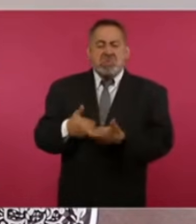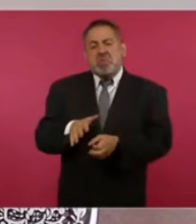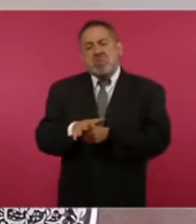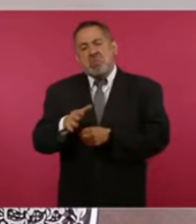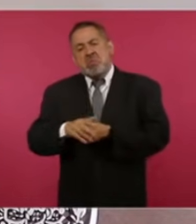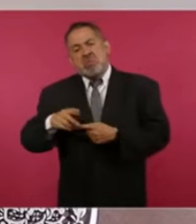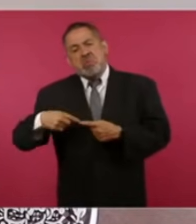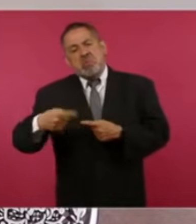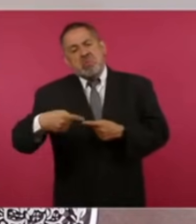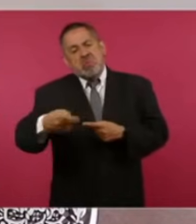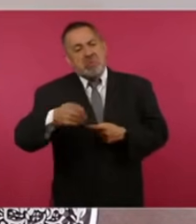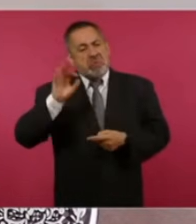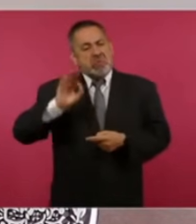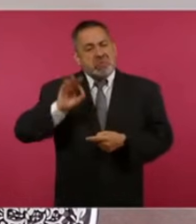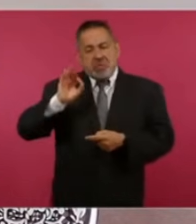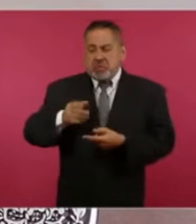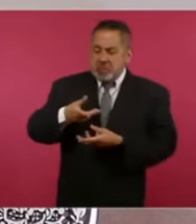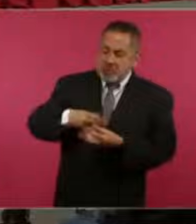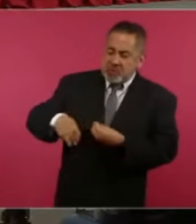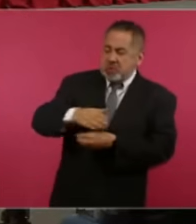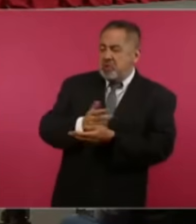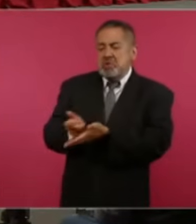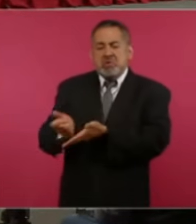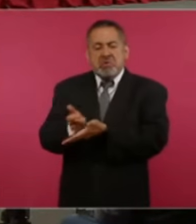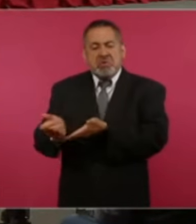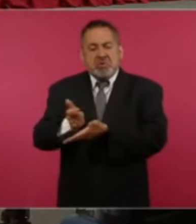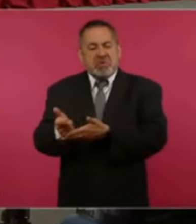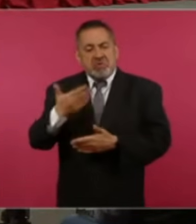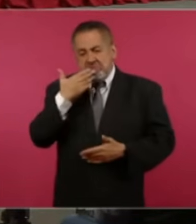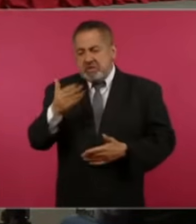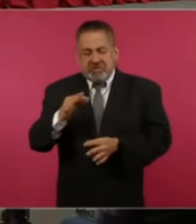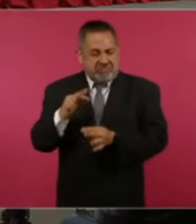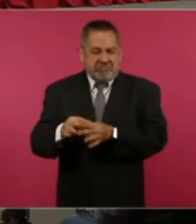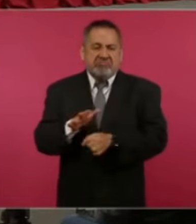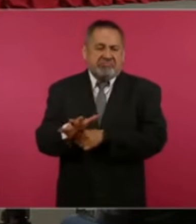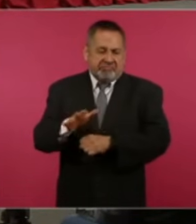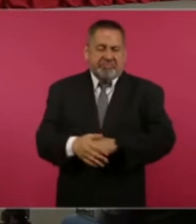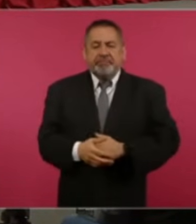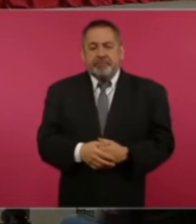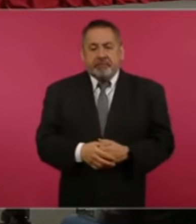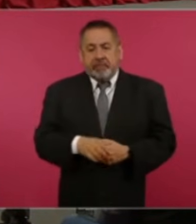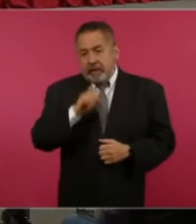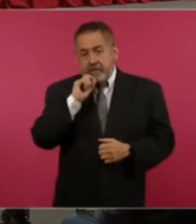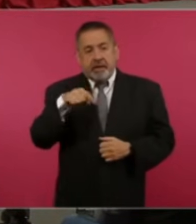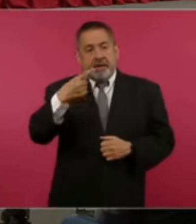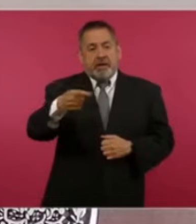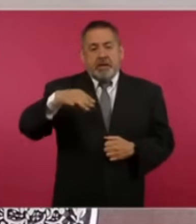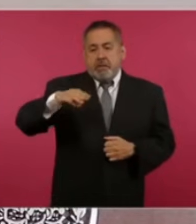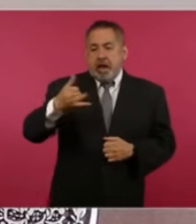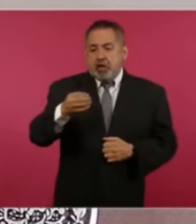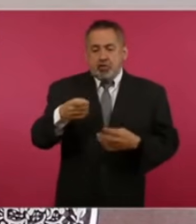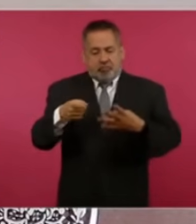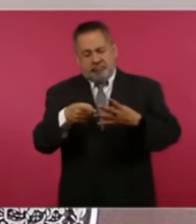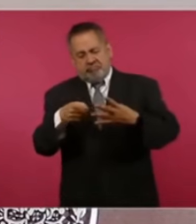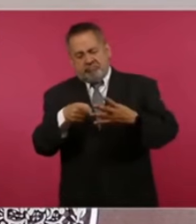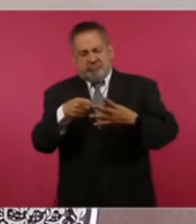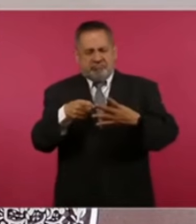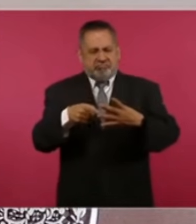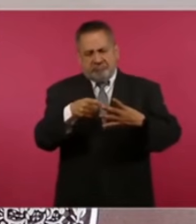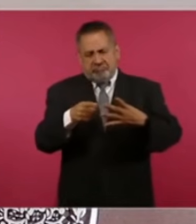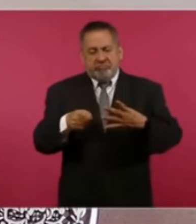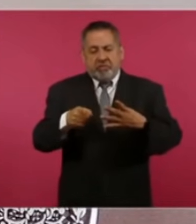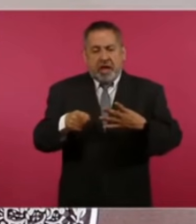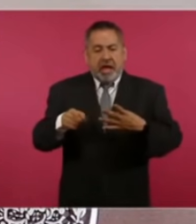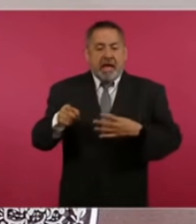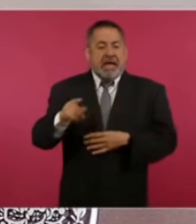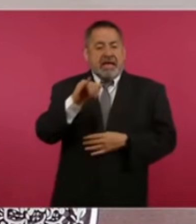genere rendimientos en el futuro. Se abrirá también a mediados de mayo una ventanilla única